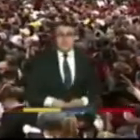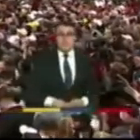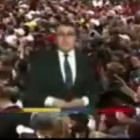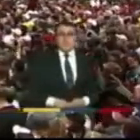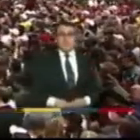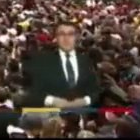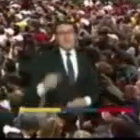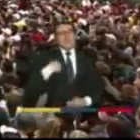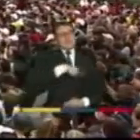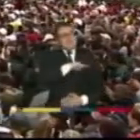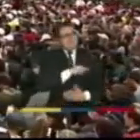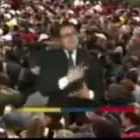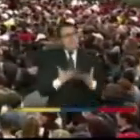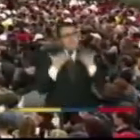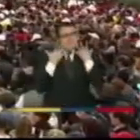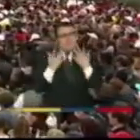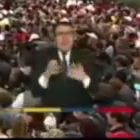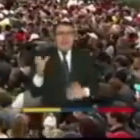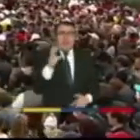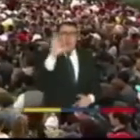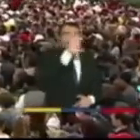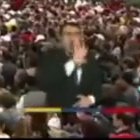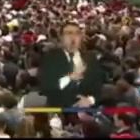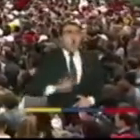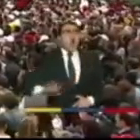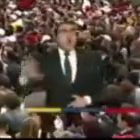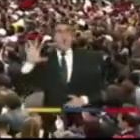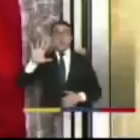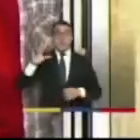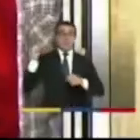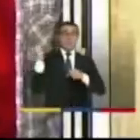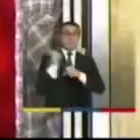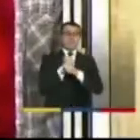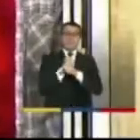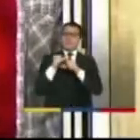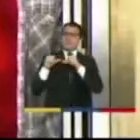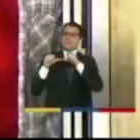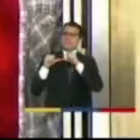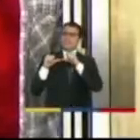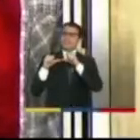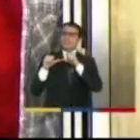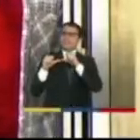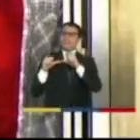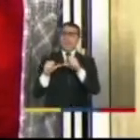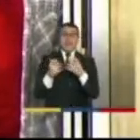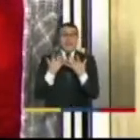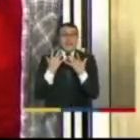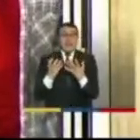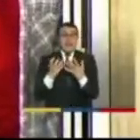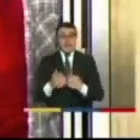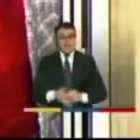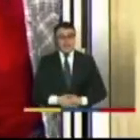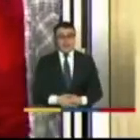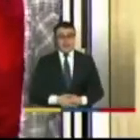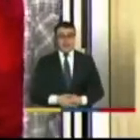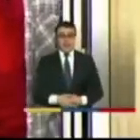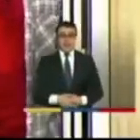que exista en Colombia estabilidad laboral quién le dijo